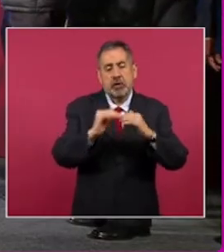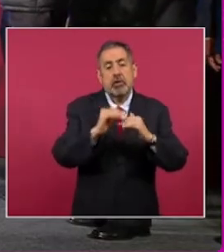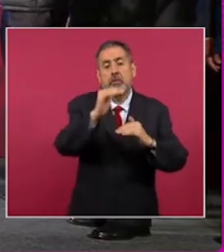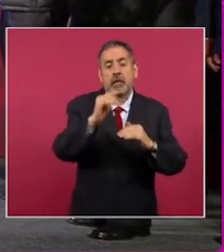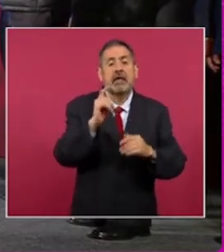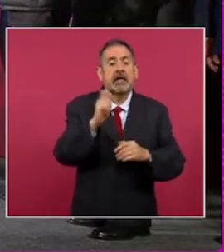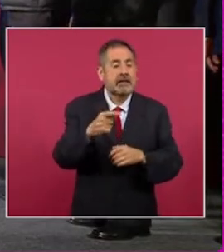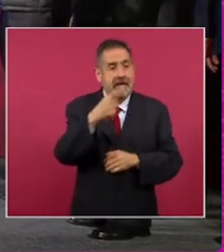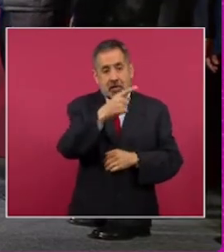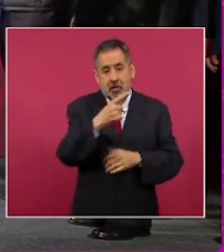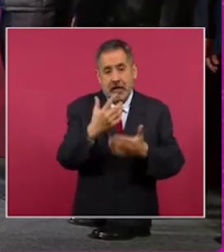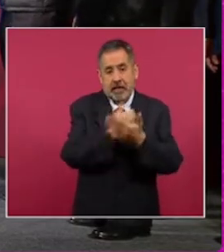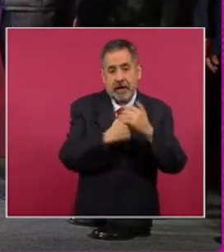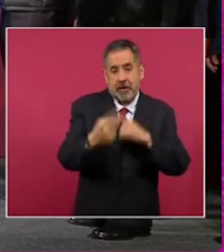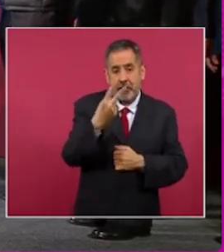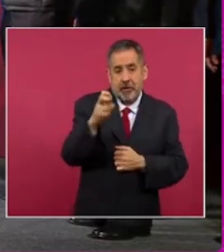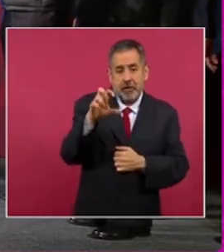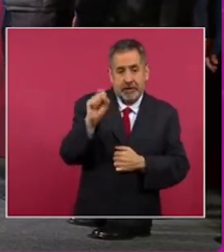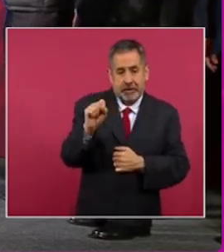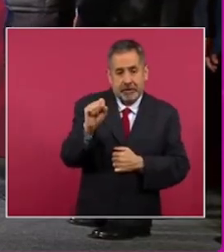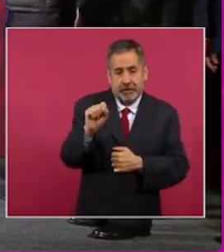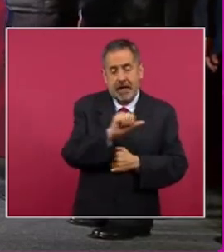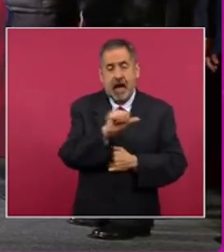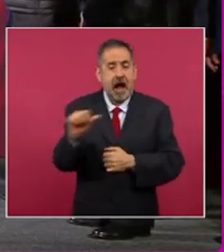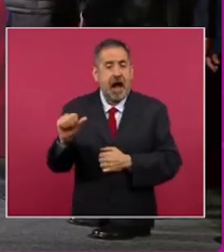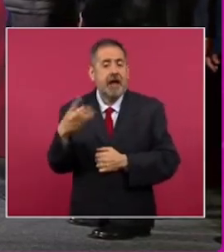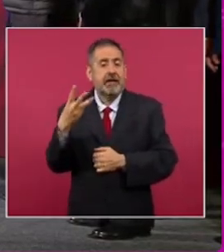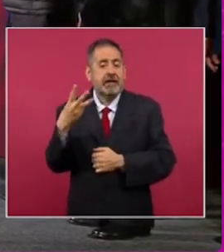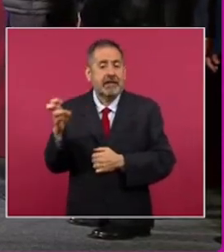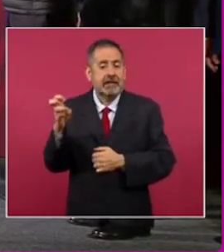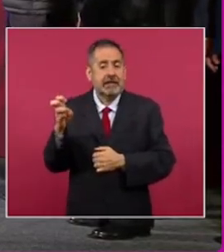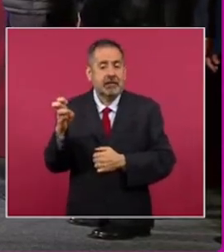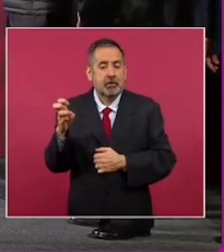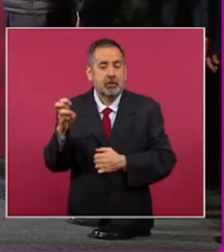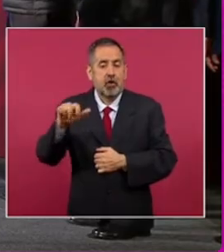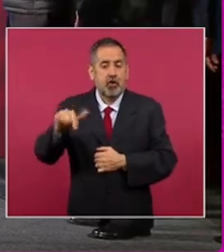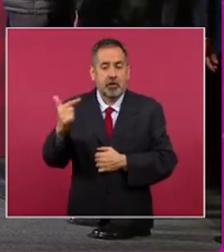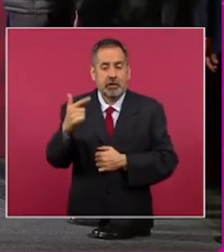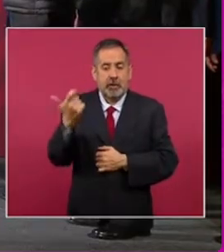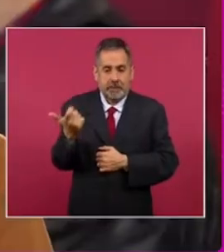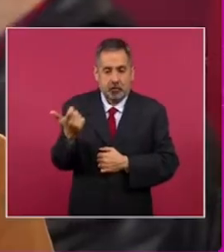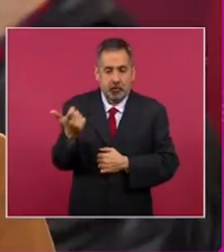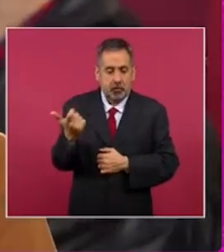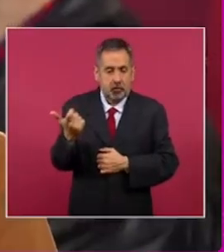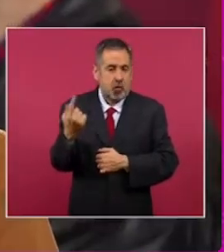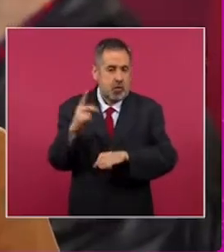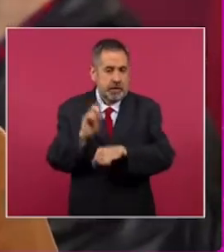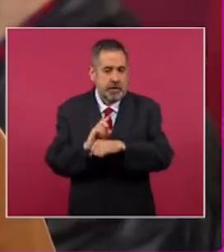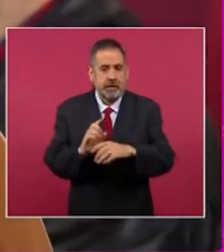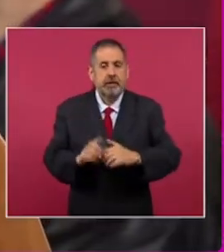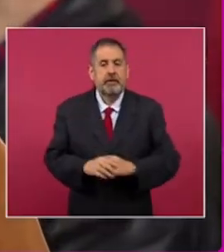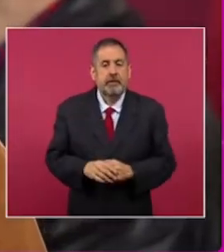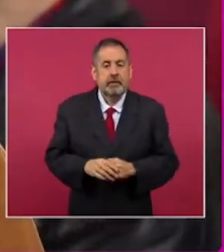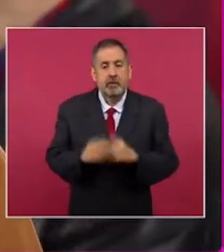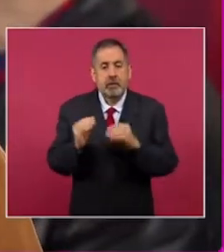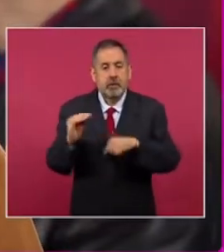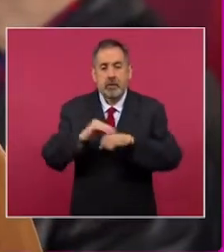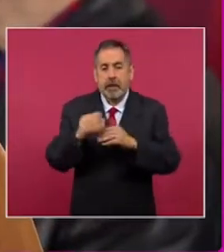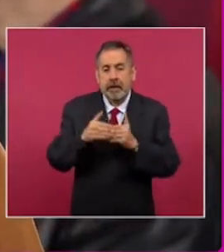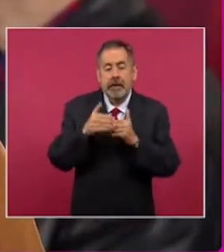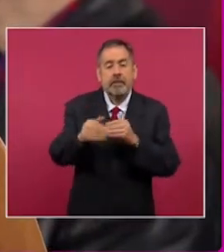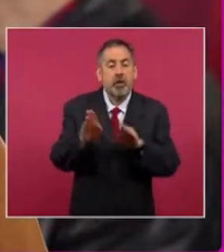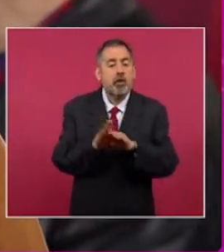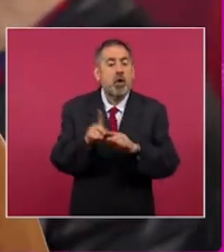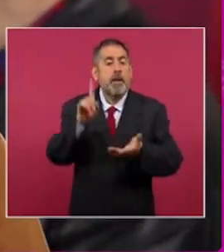de 260 a 312 pesos al día. Un incremento